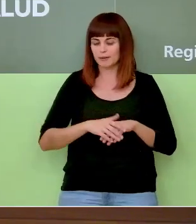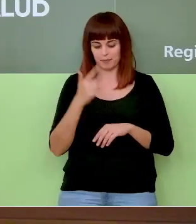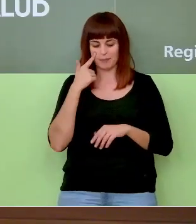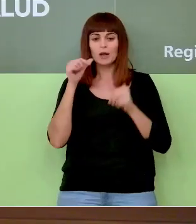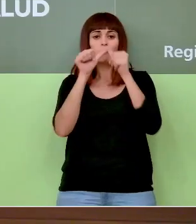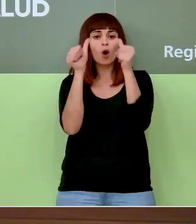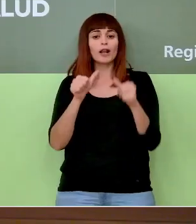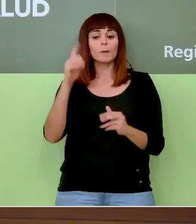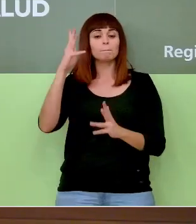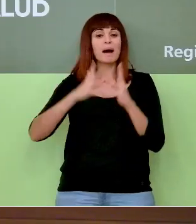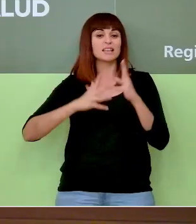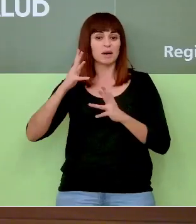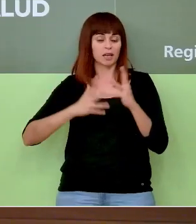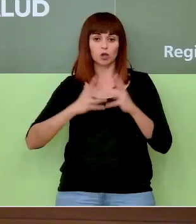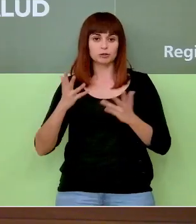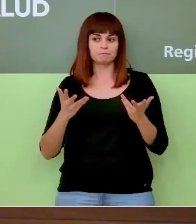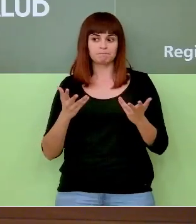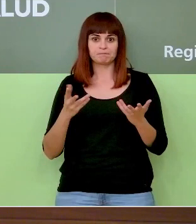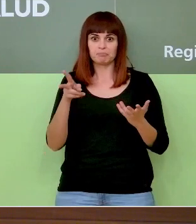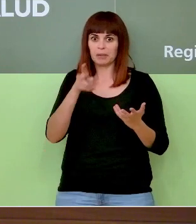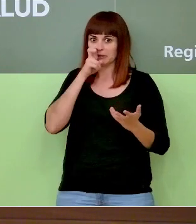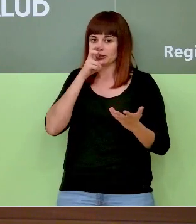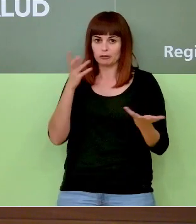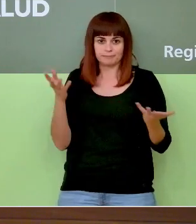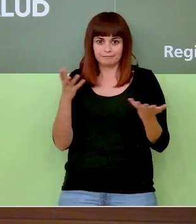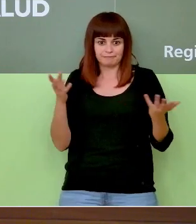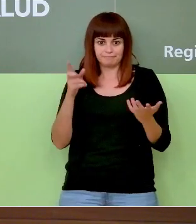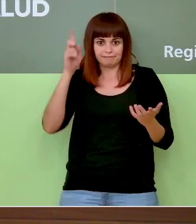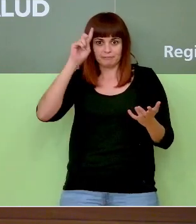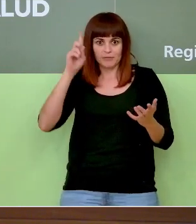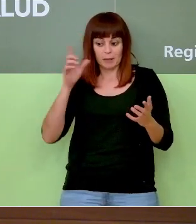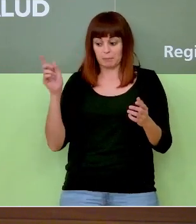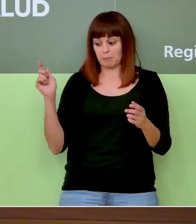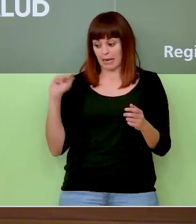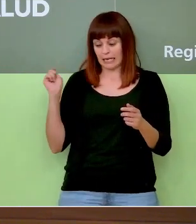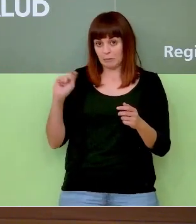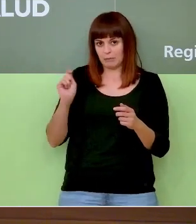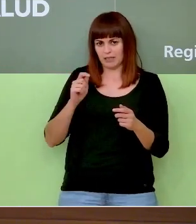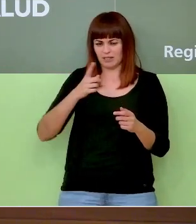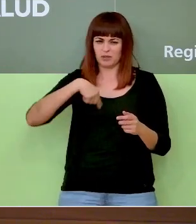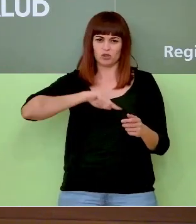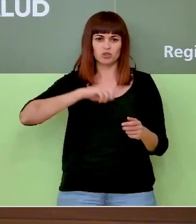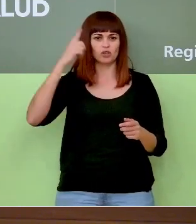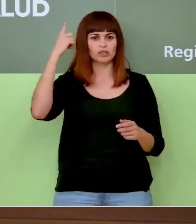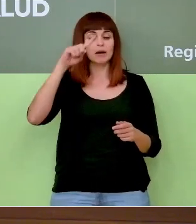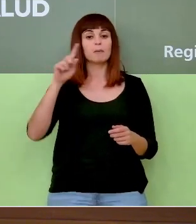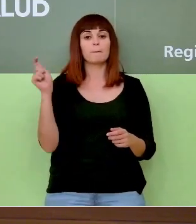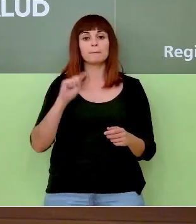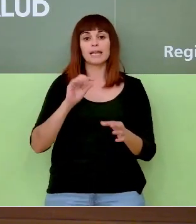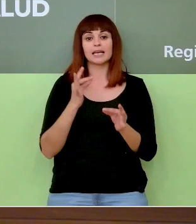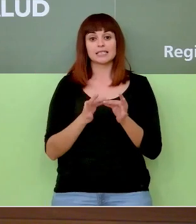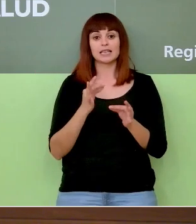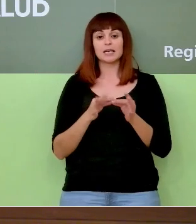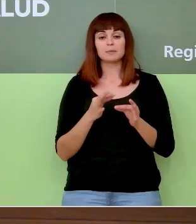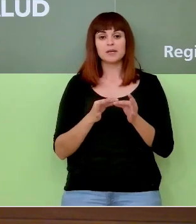matemáticos realmente no preveían bajadas en la incidencia durante los meses. O sea, nosotros ya sabemos que durante el mes de septiembre